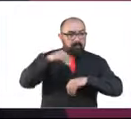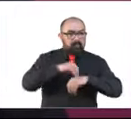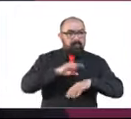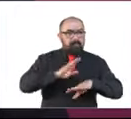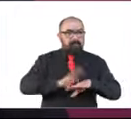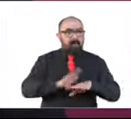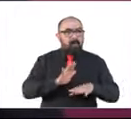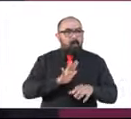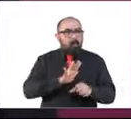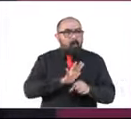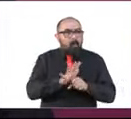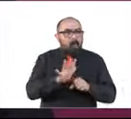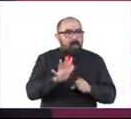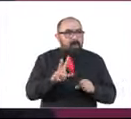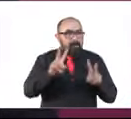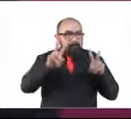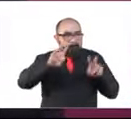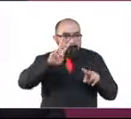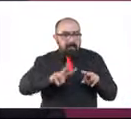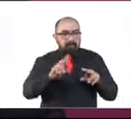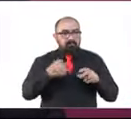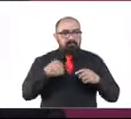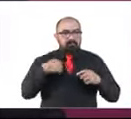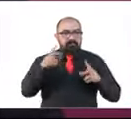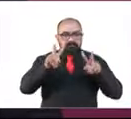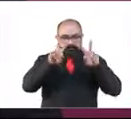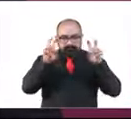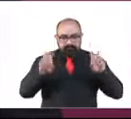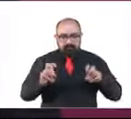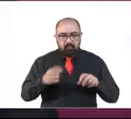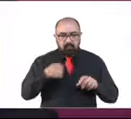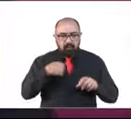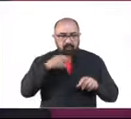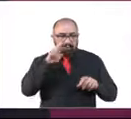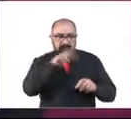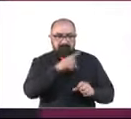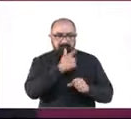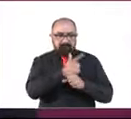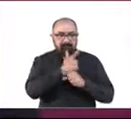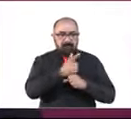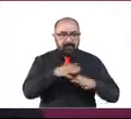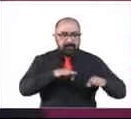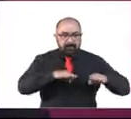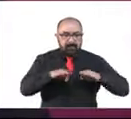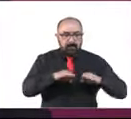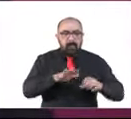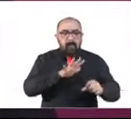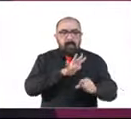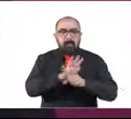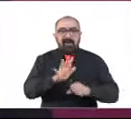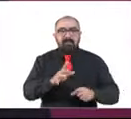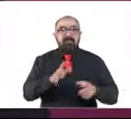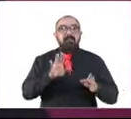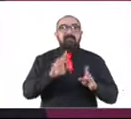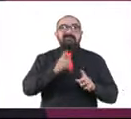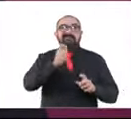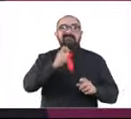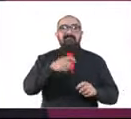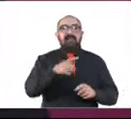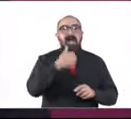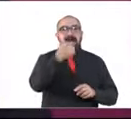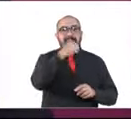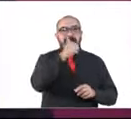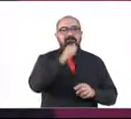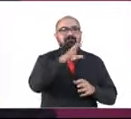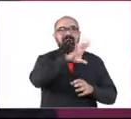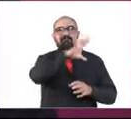que a mí me ha estado tocando trabajar estos últimos años, se refiere a la calidad del aire de las ciudades